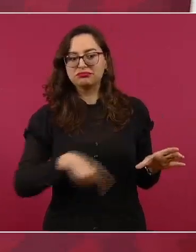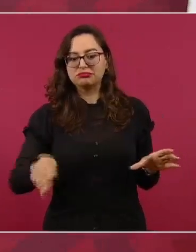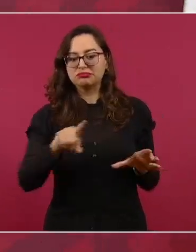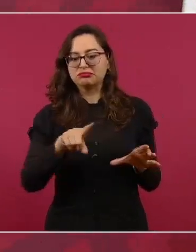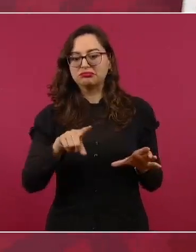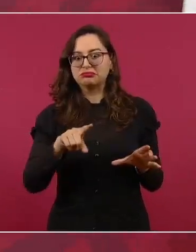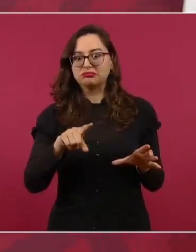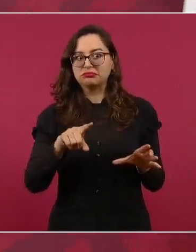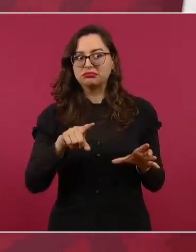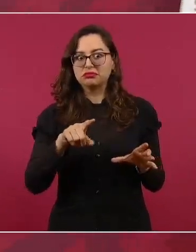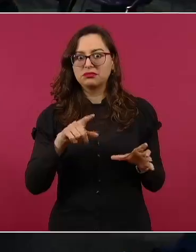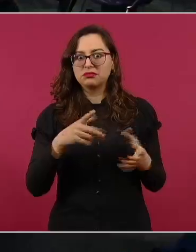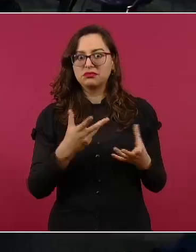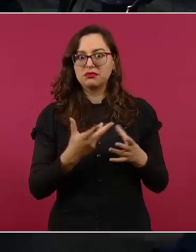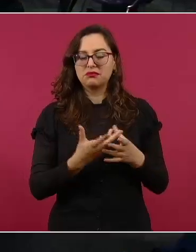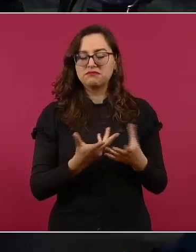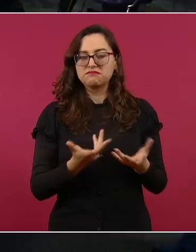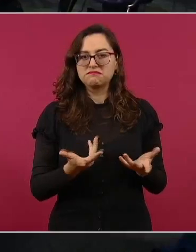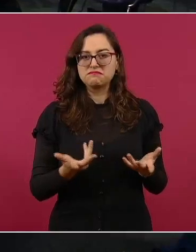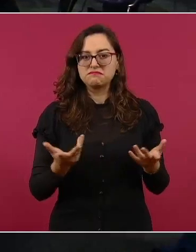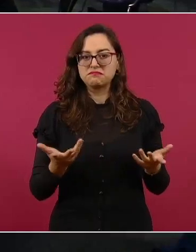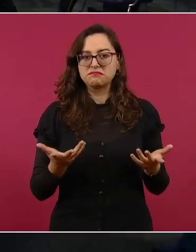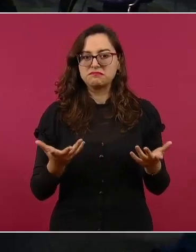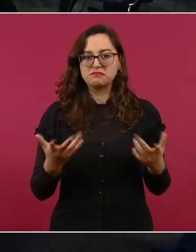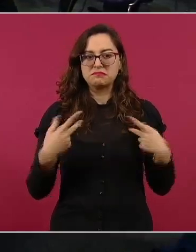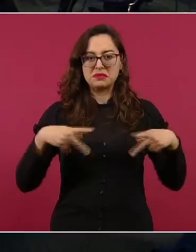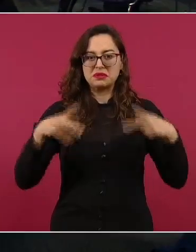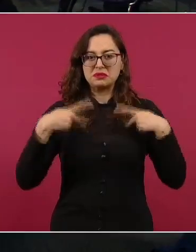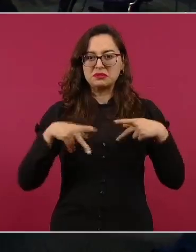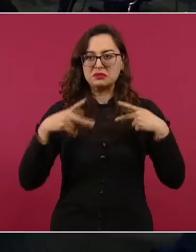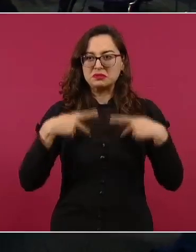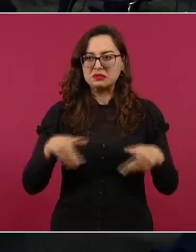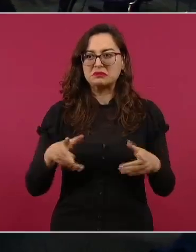Unidos tantos mexicanos?